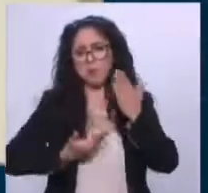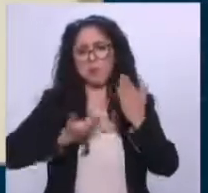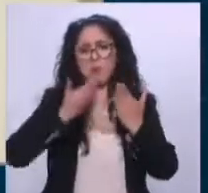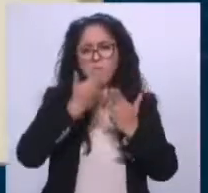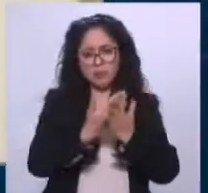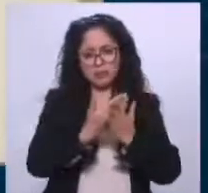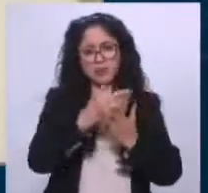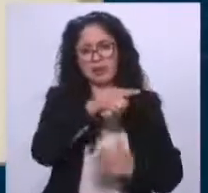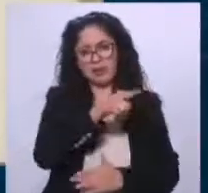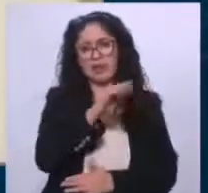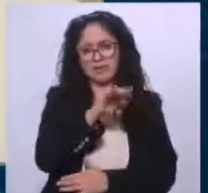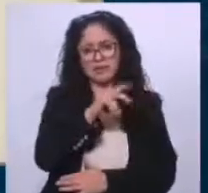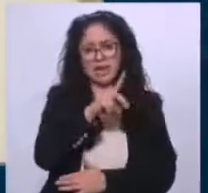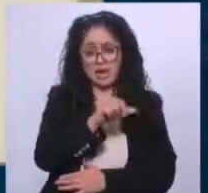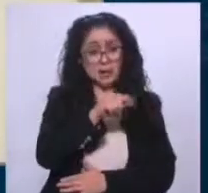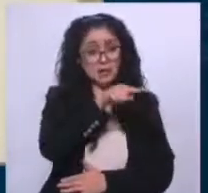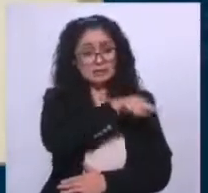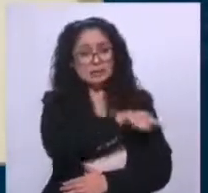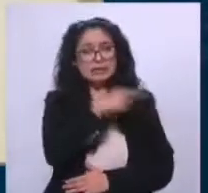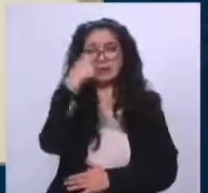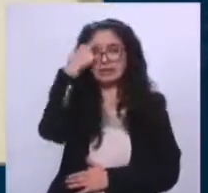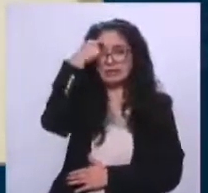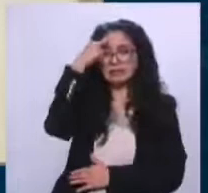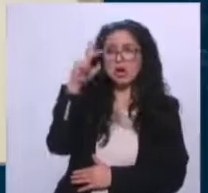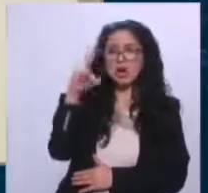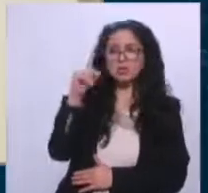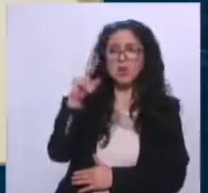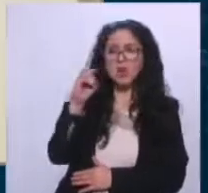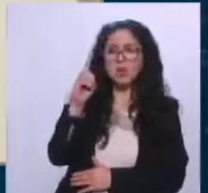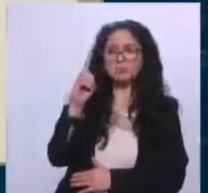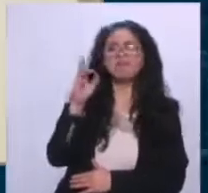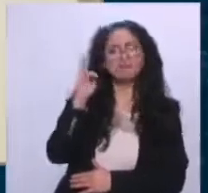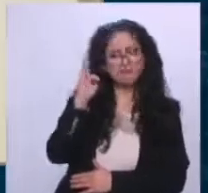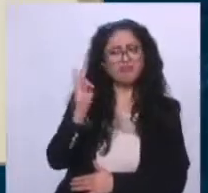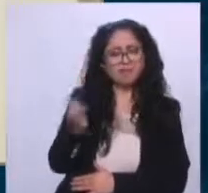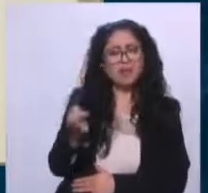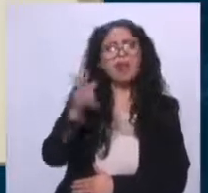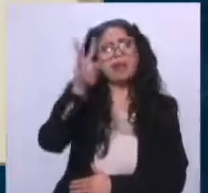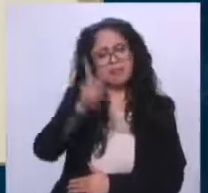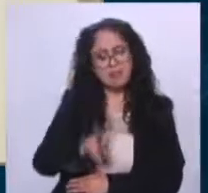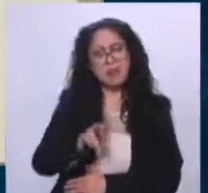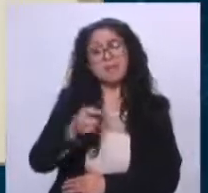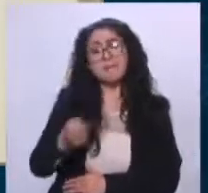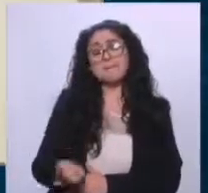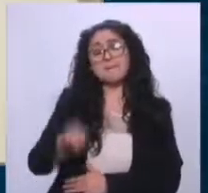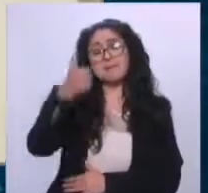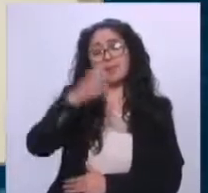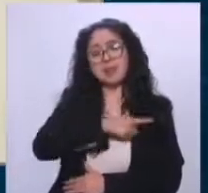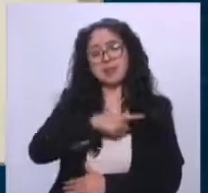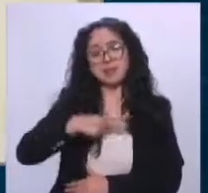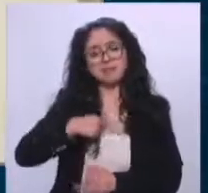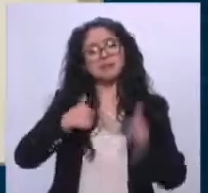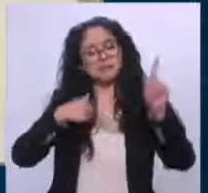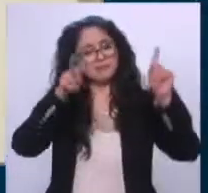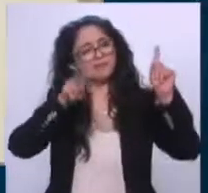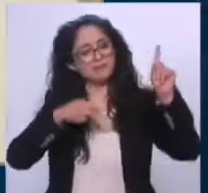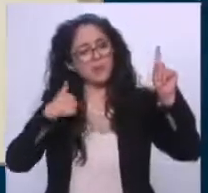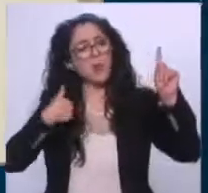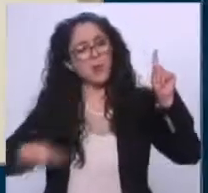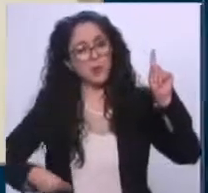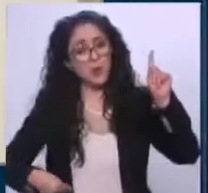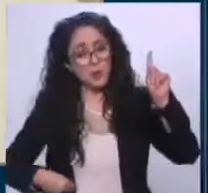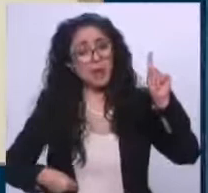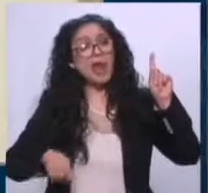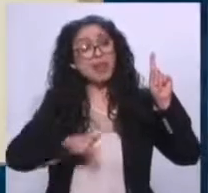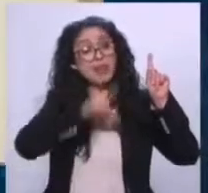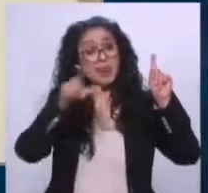Fiscalía, y ella en caso de aceptarlo tendría que prácticamente declararse culpable y también acogerse a que la puedan juzgar